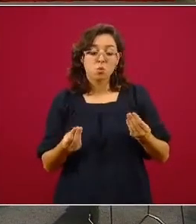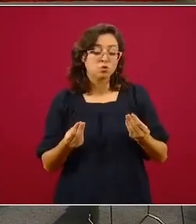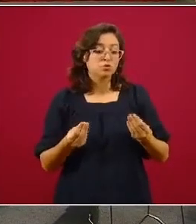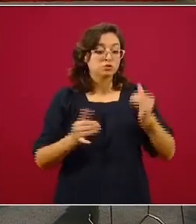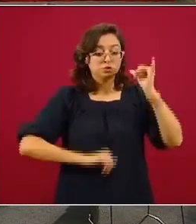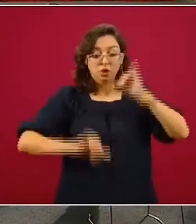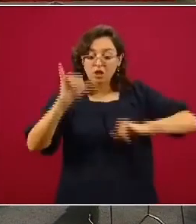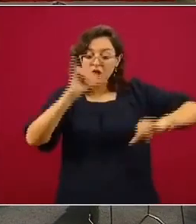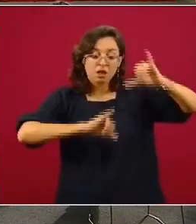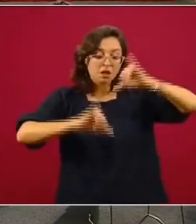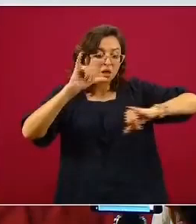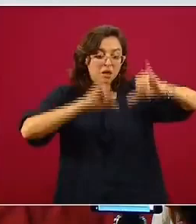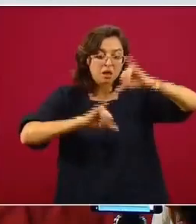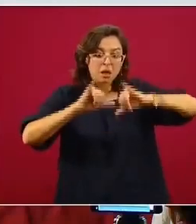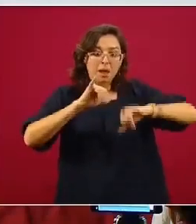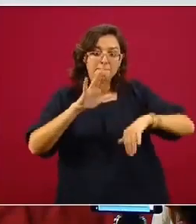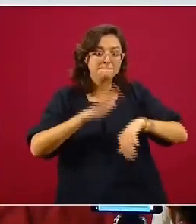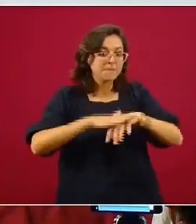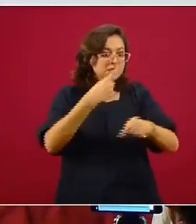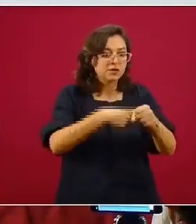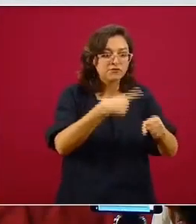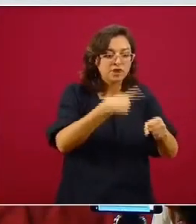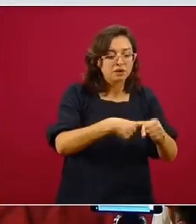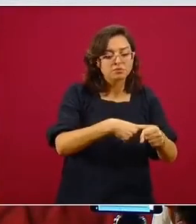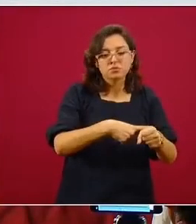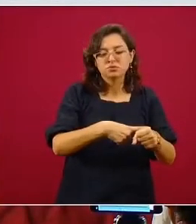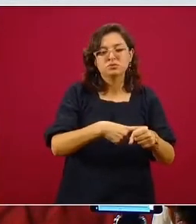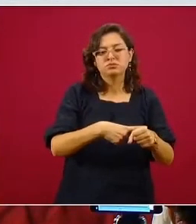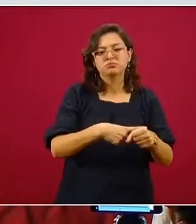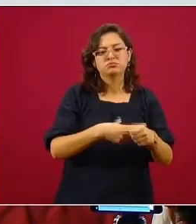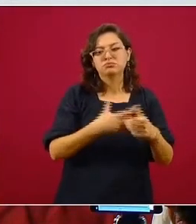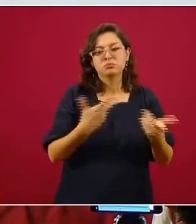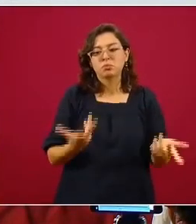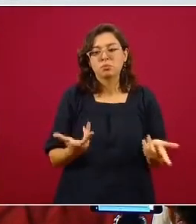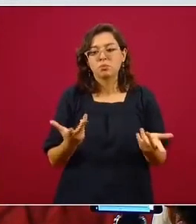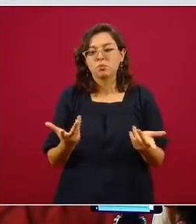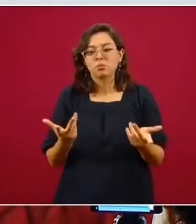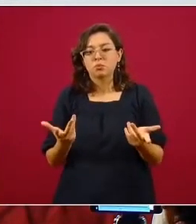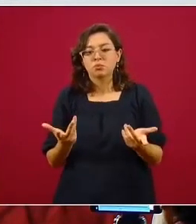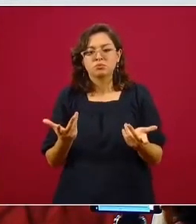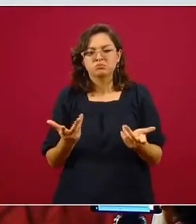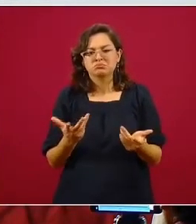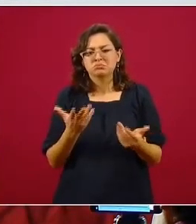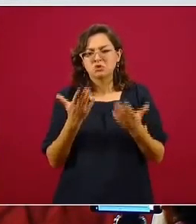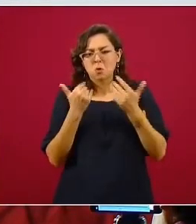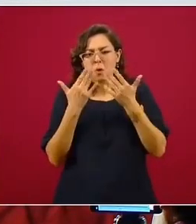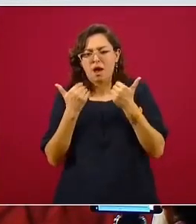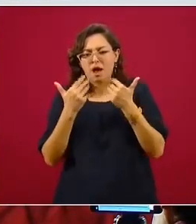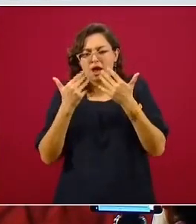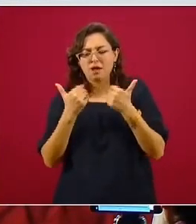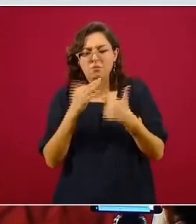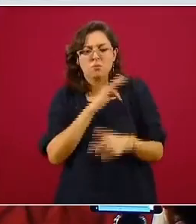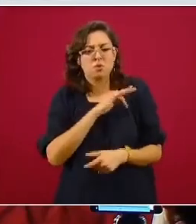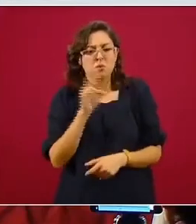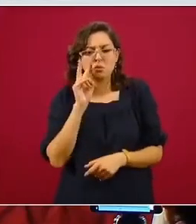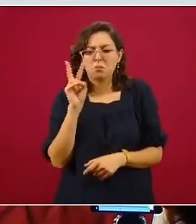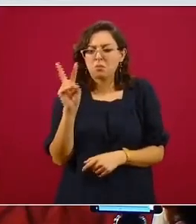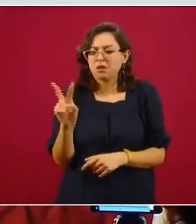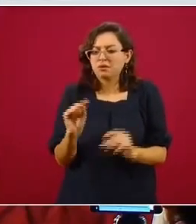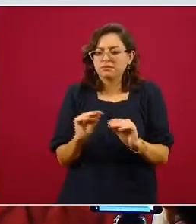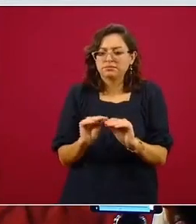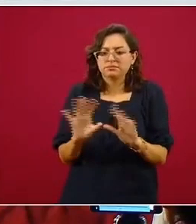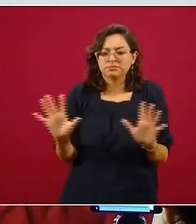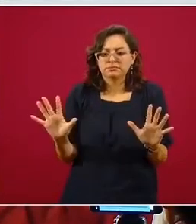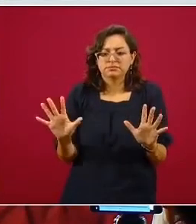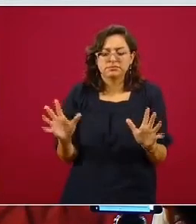más pruebas, voy a encontrar más casos, o mientras más pruebas haga, voy a encontrar más casos. Y lo podemos ver tranquilamente reflejado